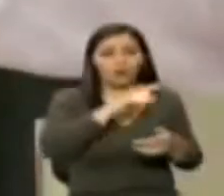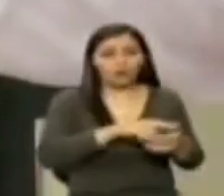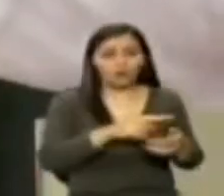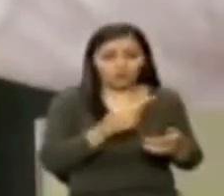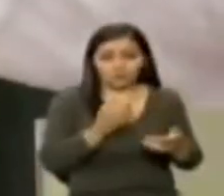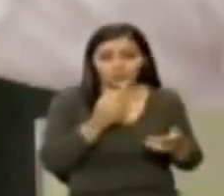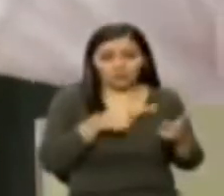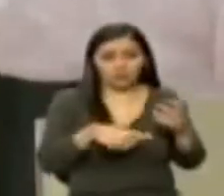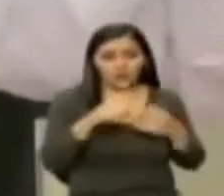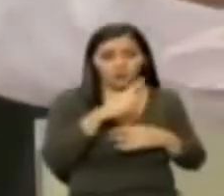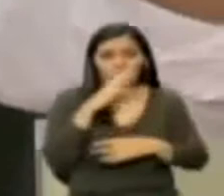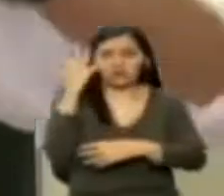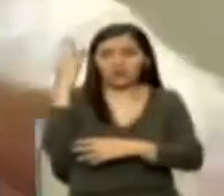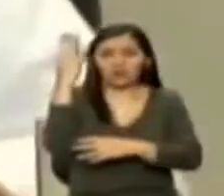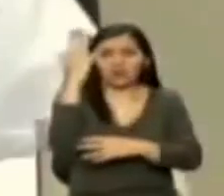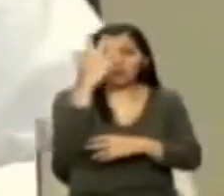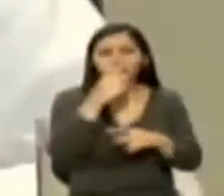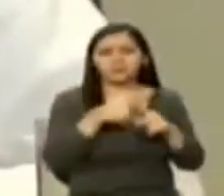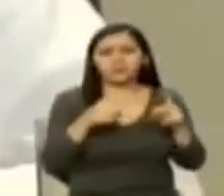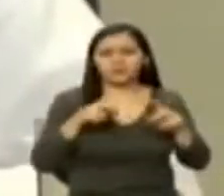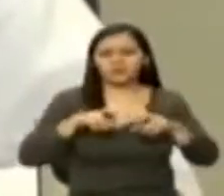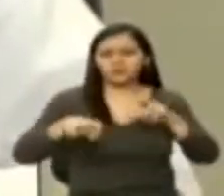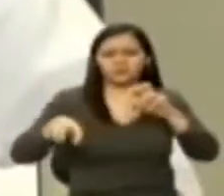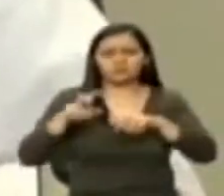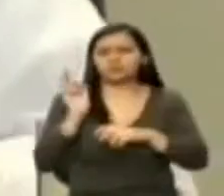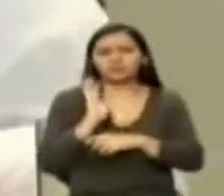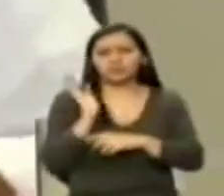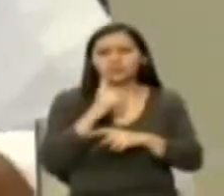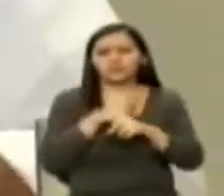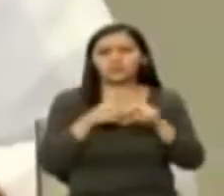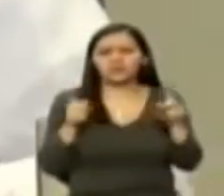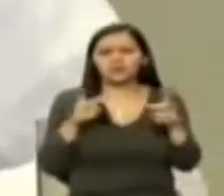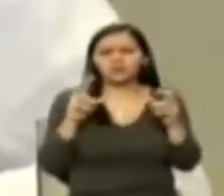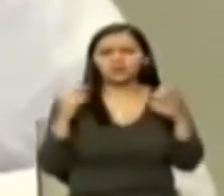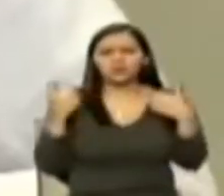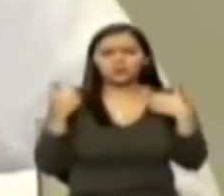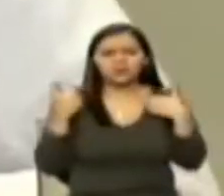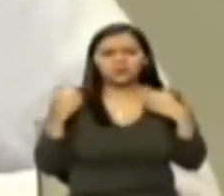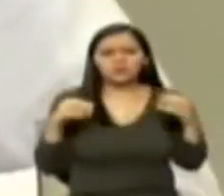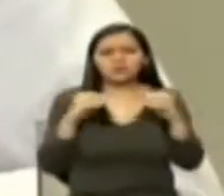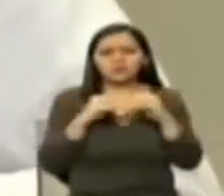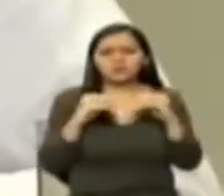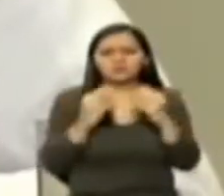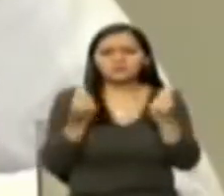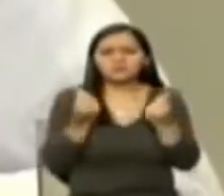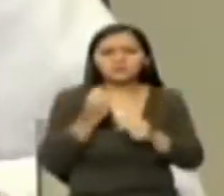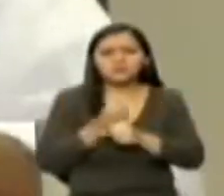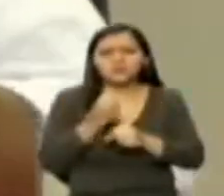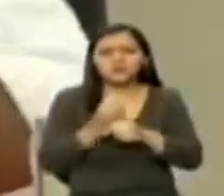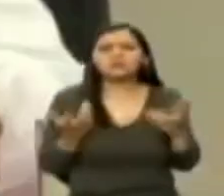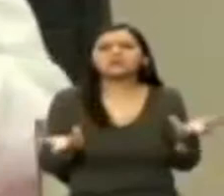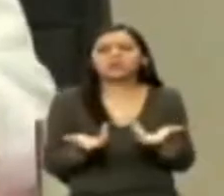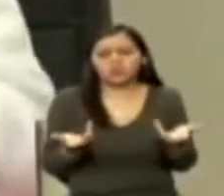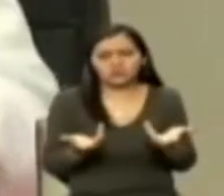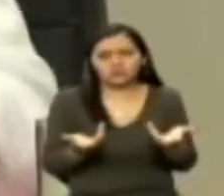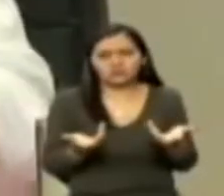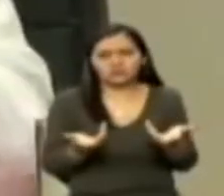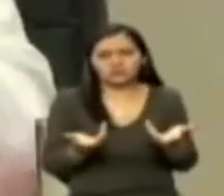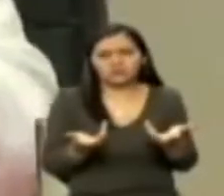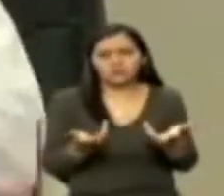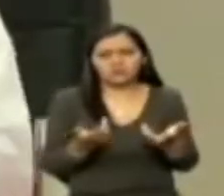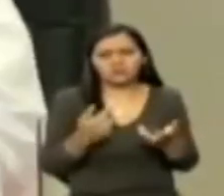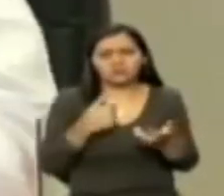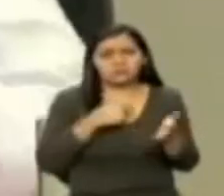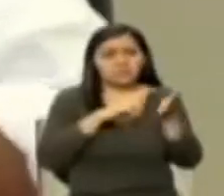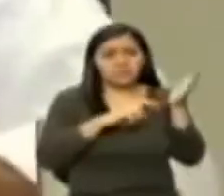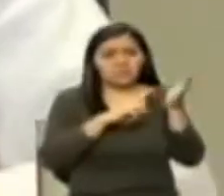siga deforestando y ampliando la frontera agrícola y pecuaria porque no tiene fuentes de trabajo. A mí no me gusta la